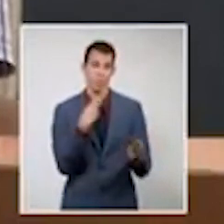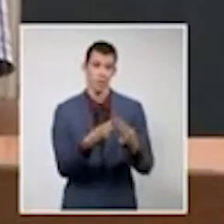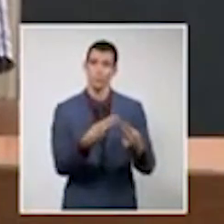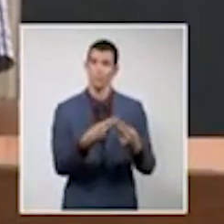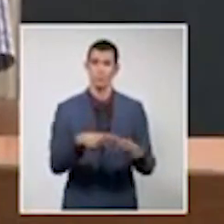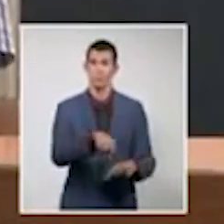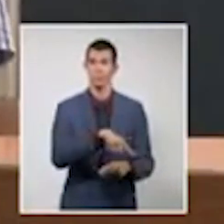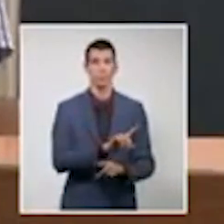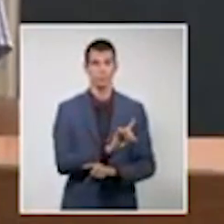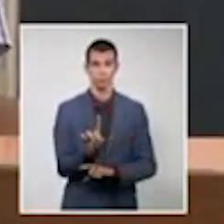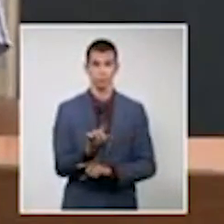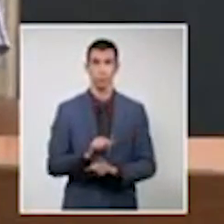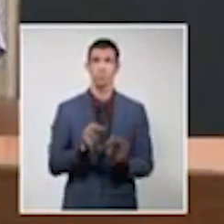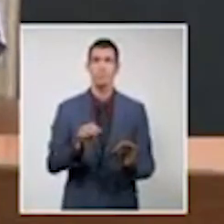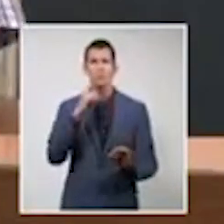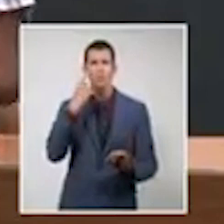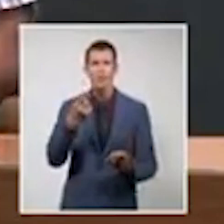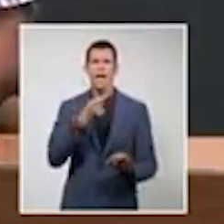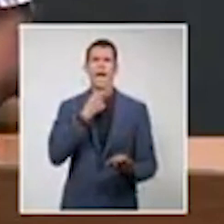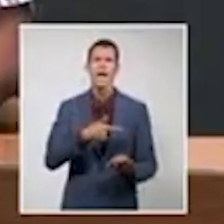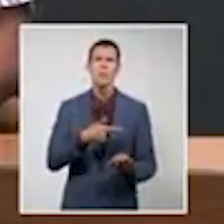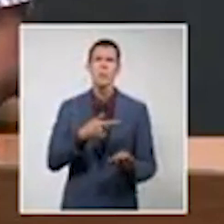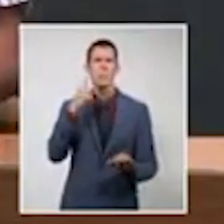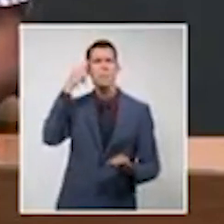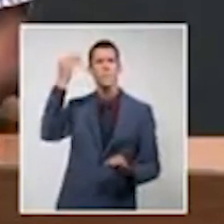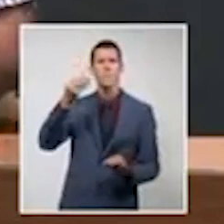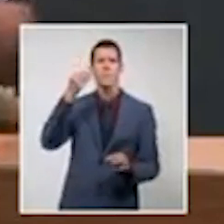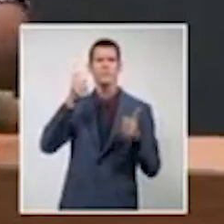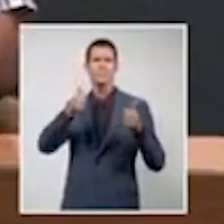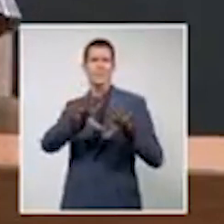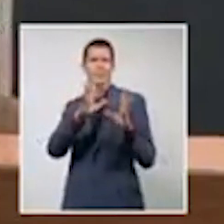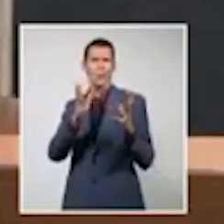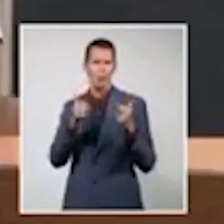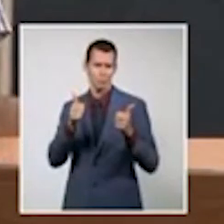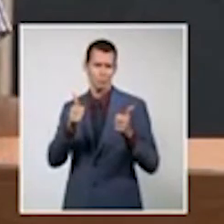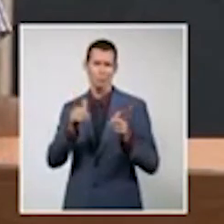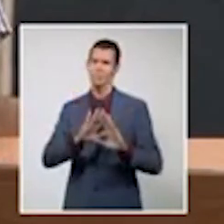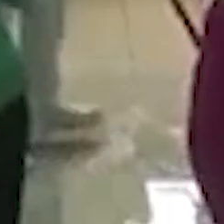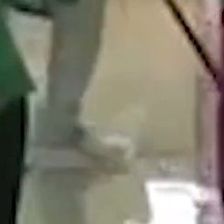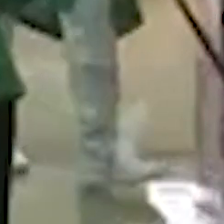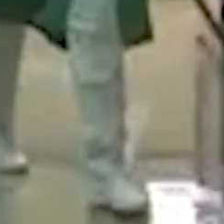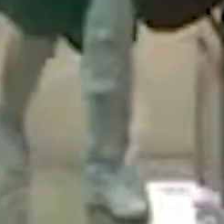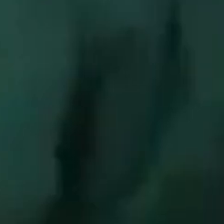productos que están fuera del comportamiento normal que está previsto